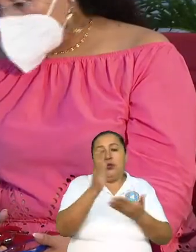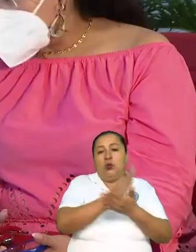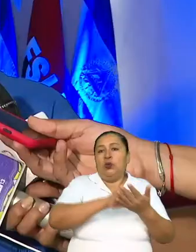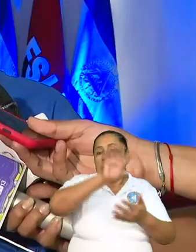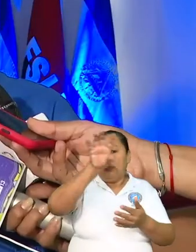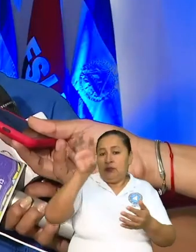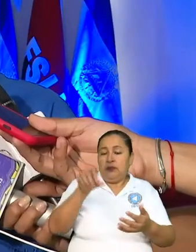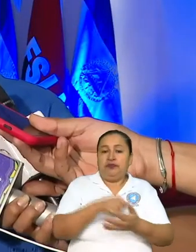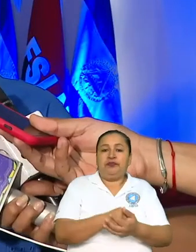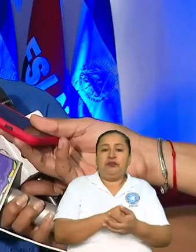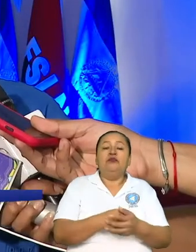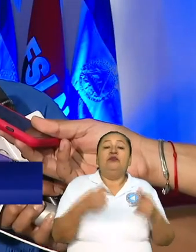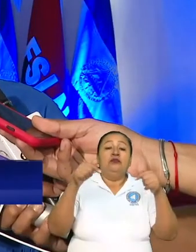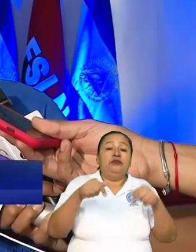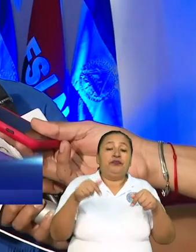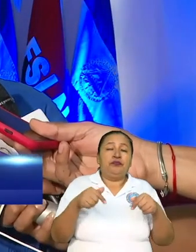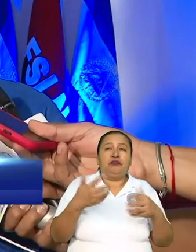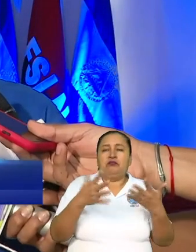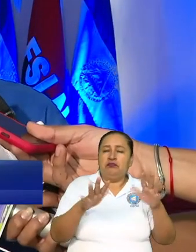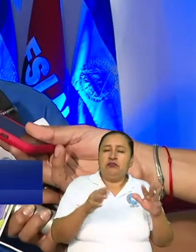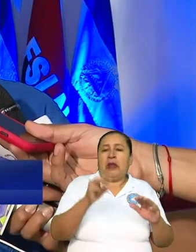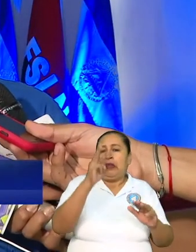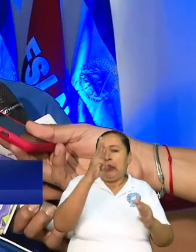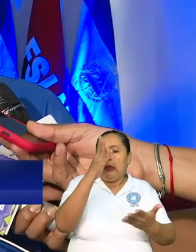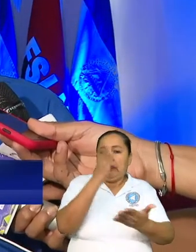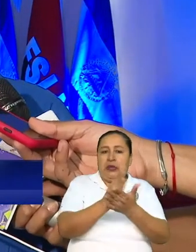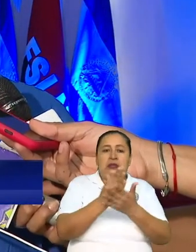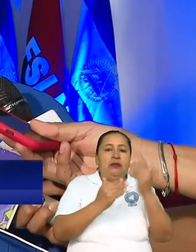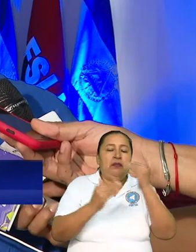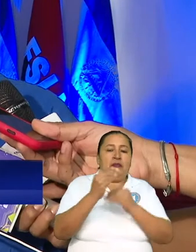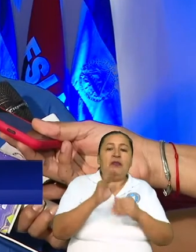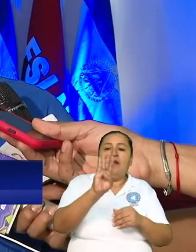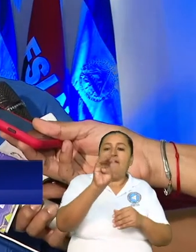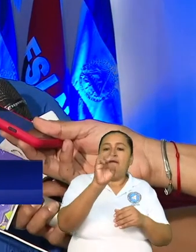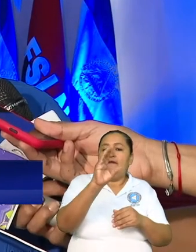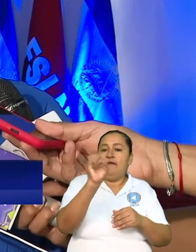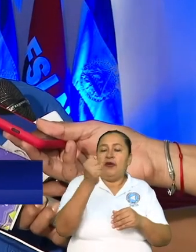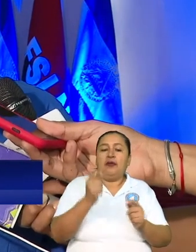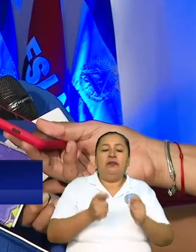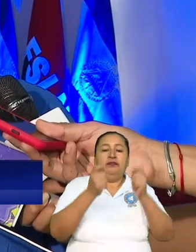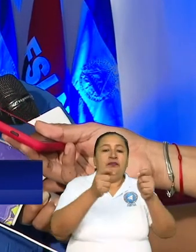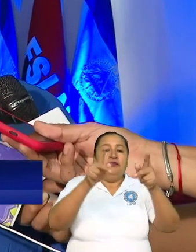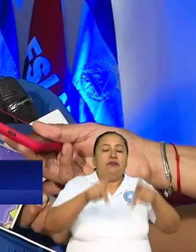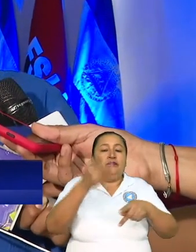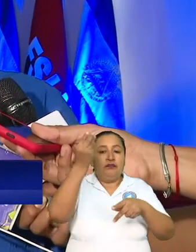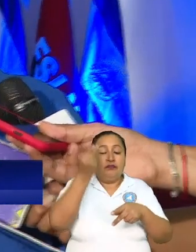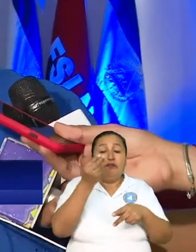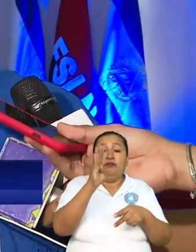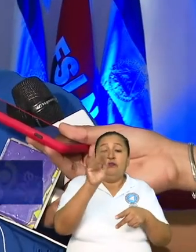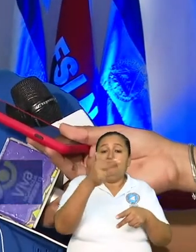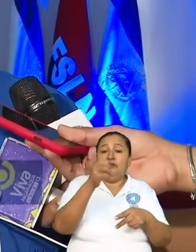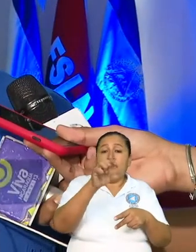departamentos. Vamos hoy a casi triplicar la cantidad de becas que estarán disponibles para los bachilleres, para el nuevo ingreso